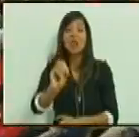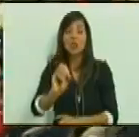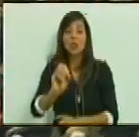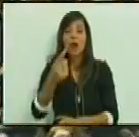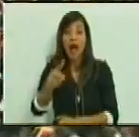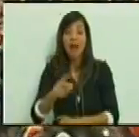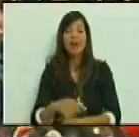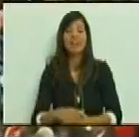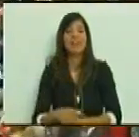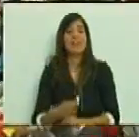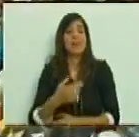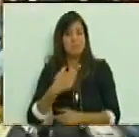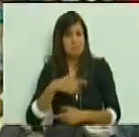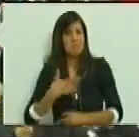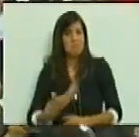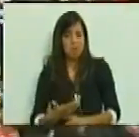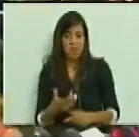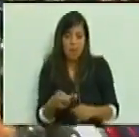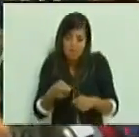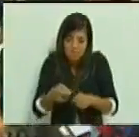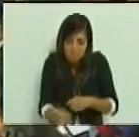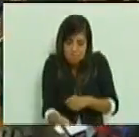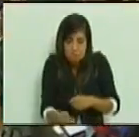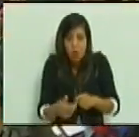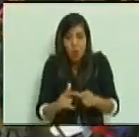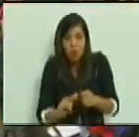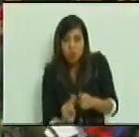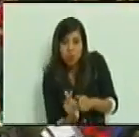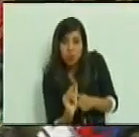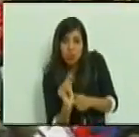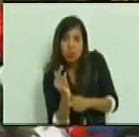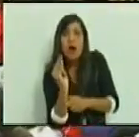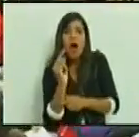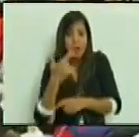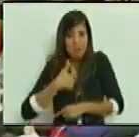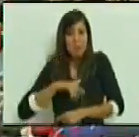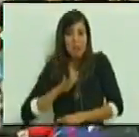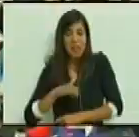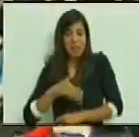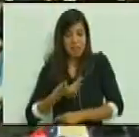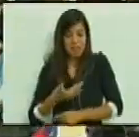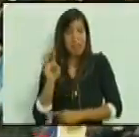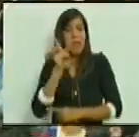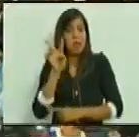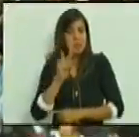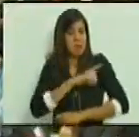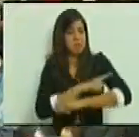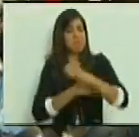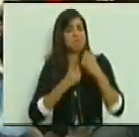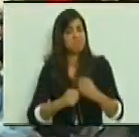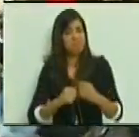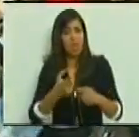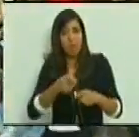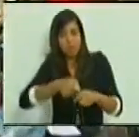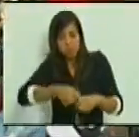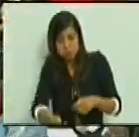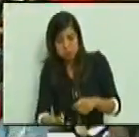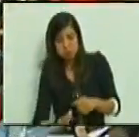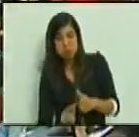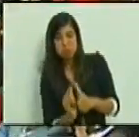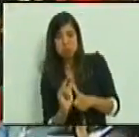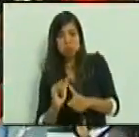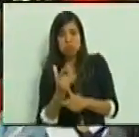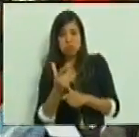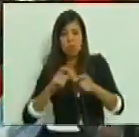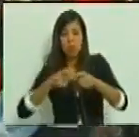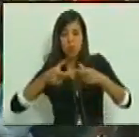Y ya podemos reproducir in vitro en mayor volumen ese sustrato para la reproducción de las semillas